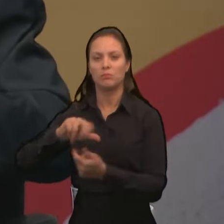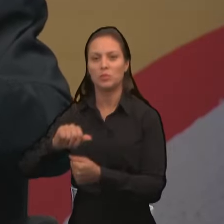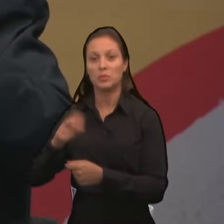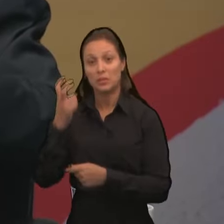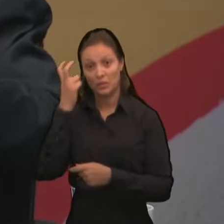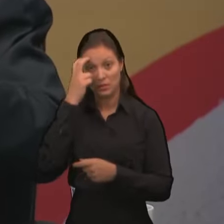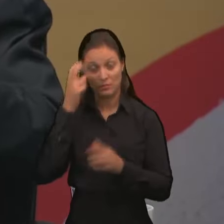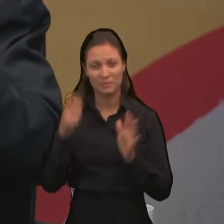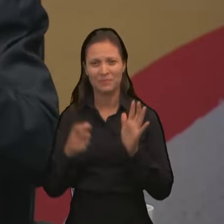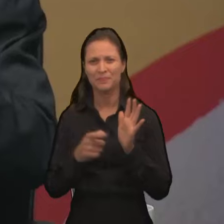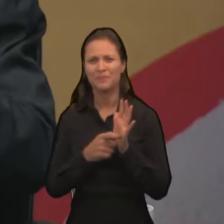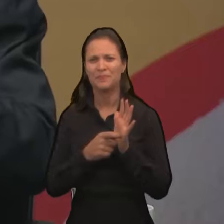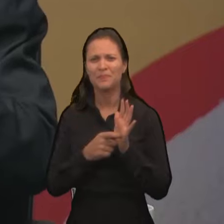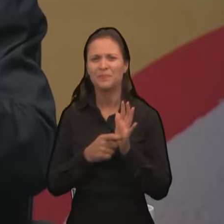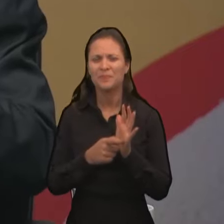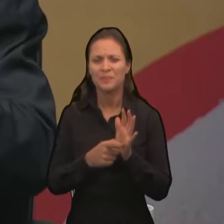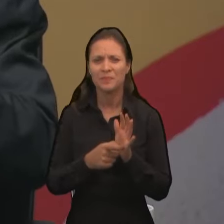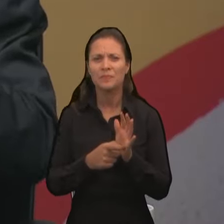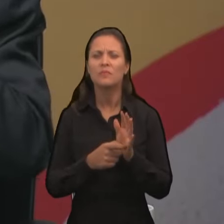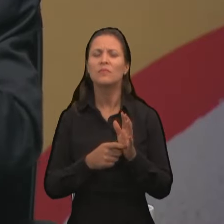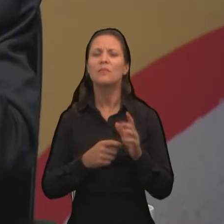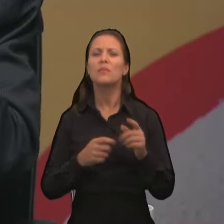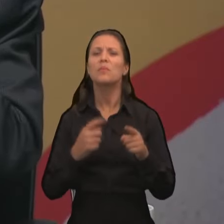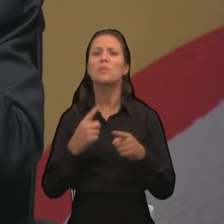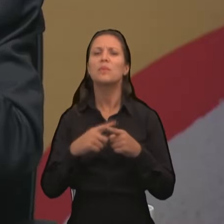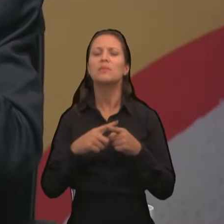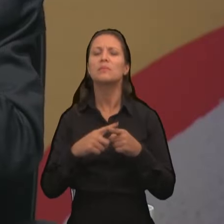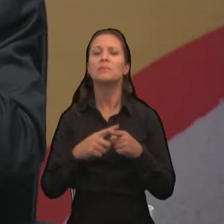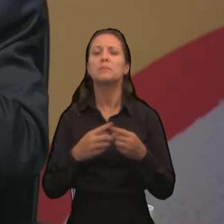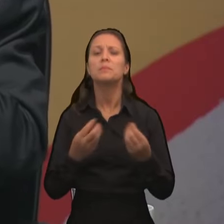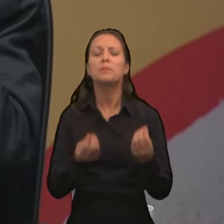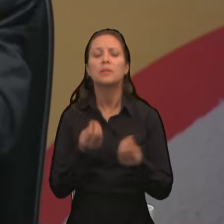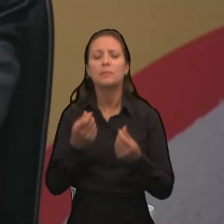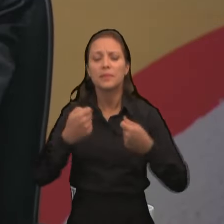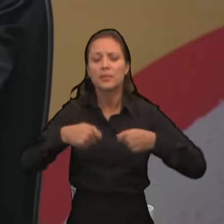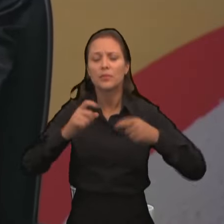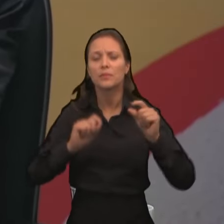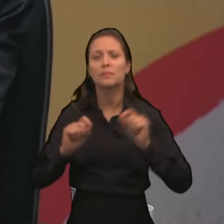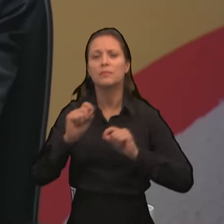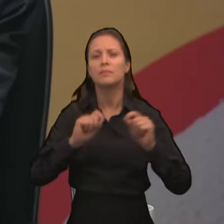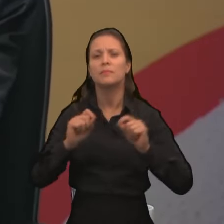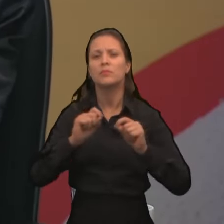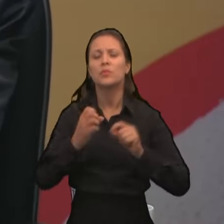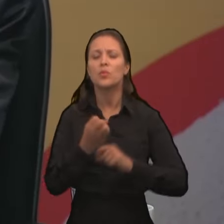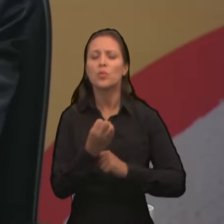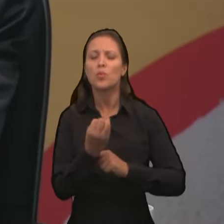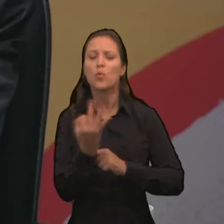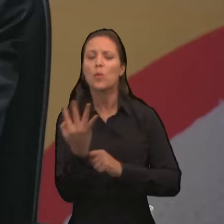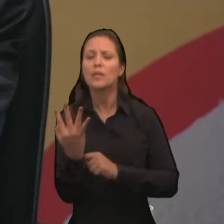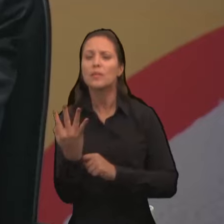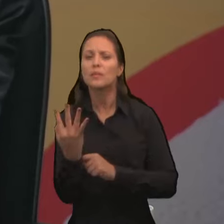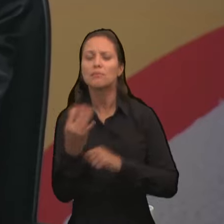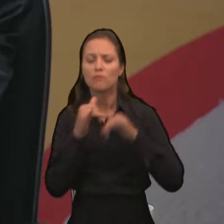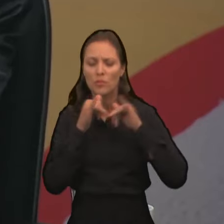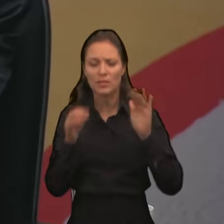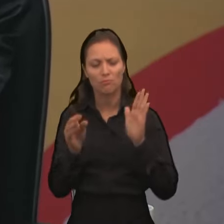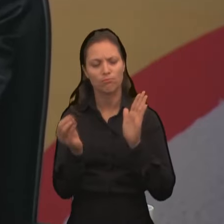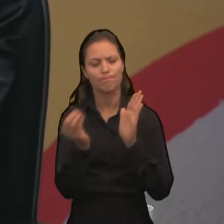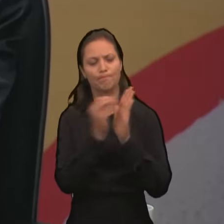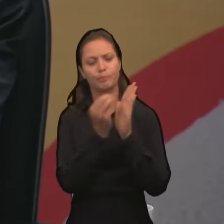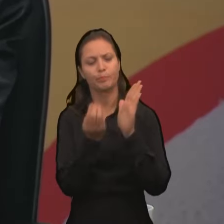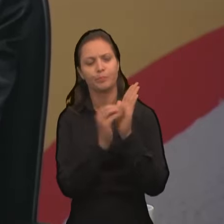inteligencia artificial generativa, porque depende esencialmente del volumen de datos